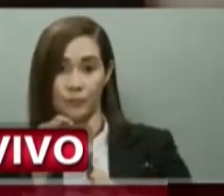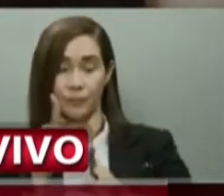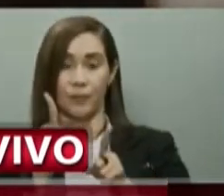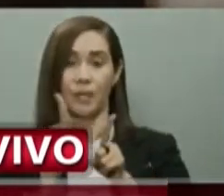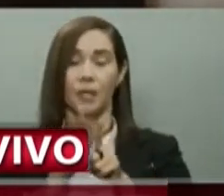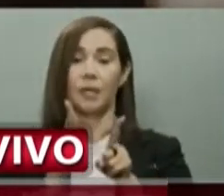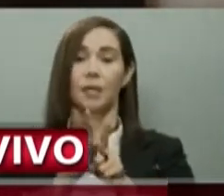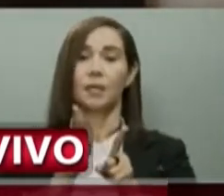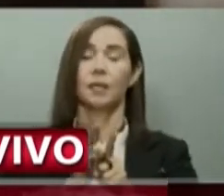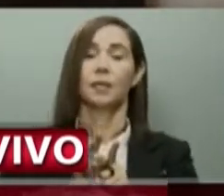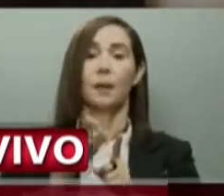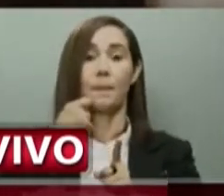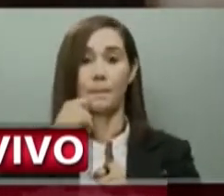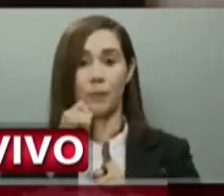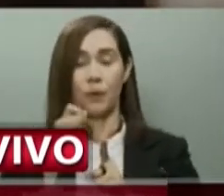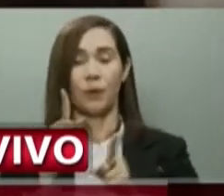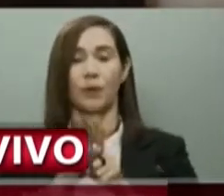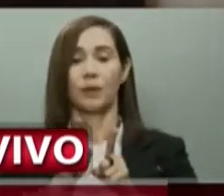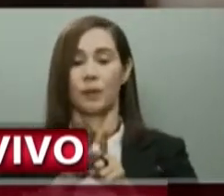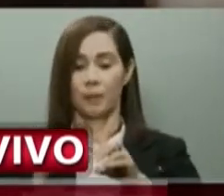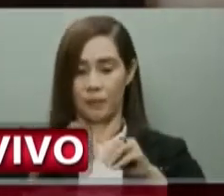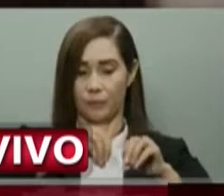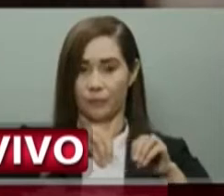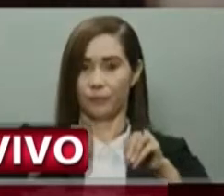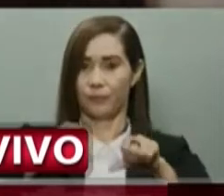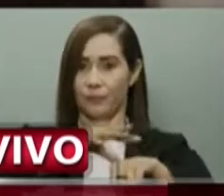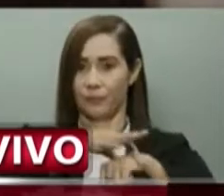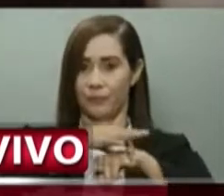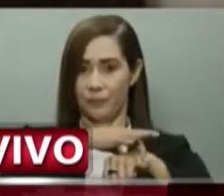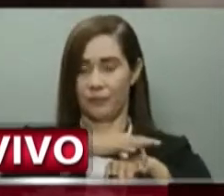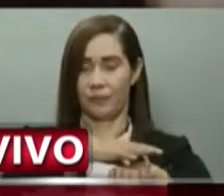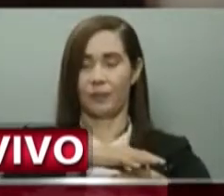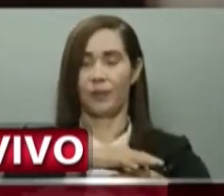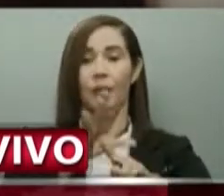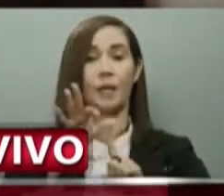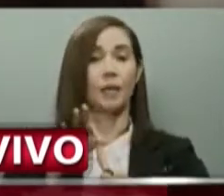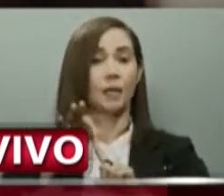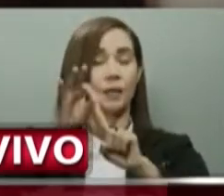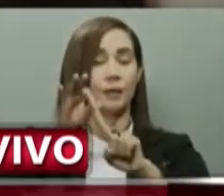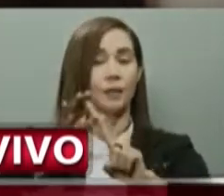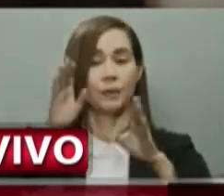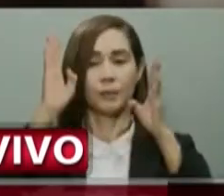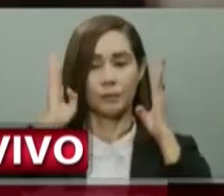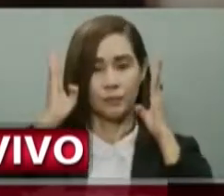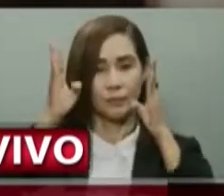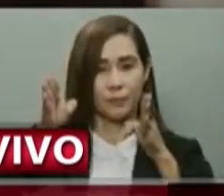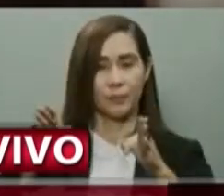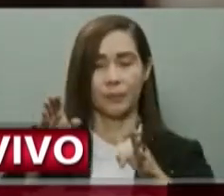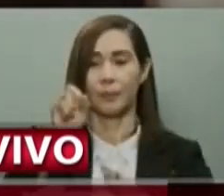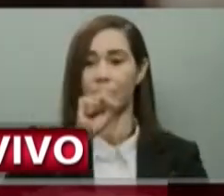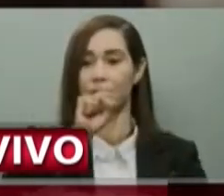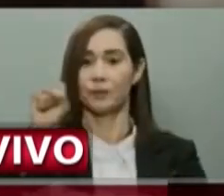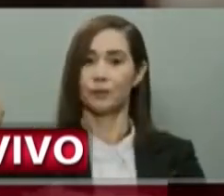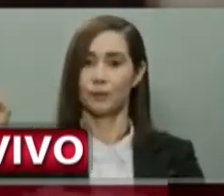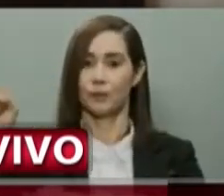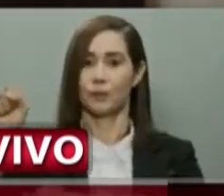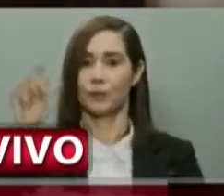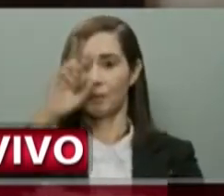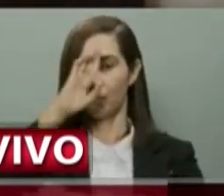también agrícola, y especialmente con especial atención para el sur del